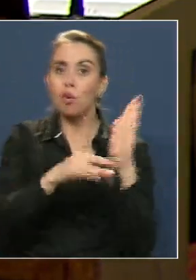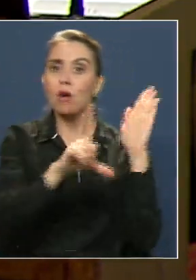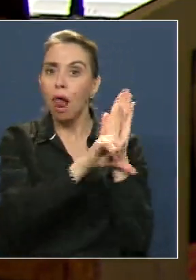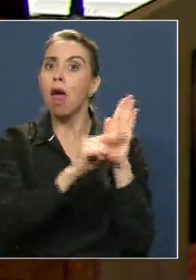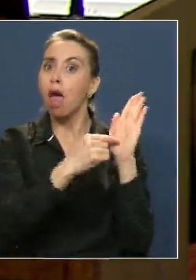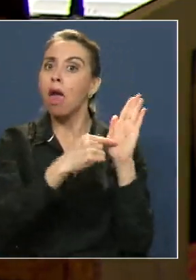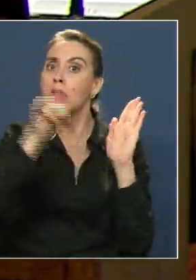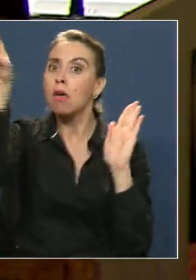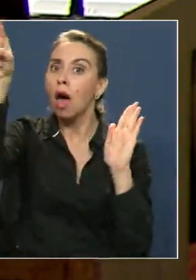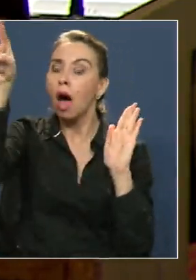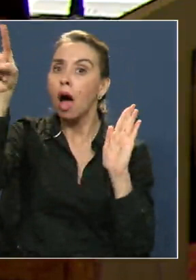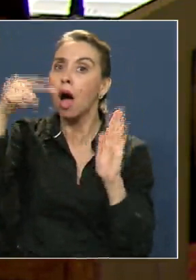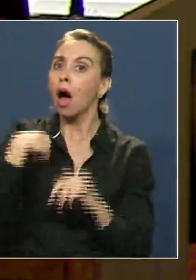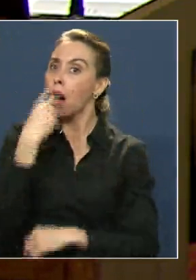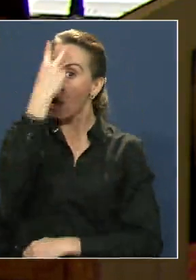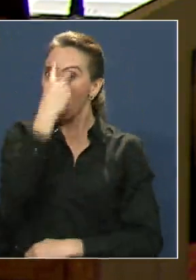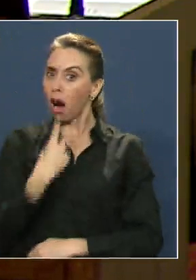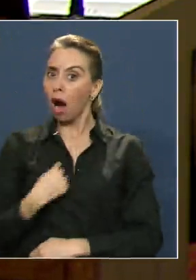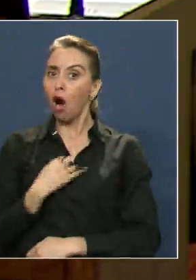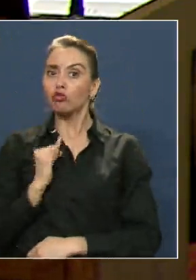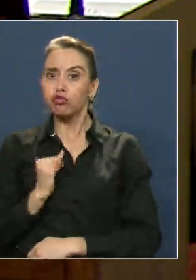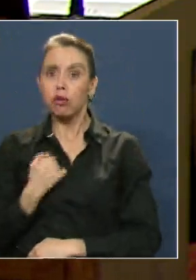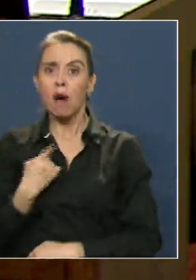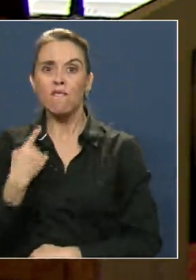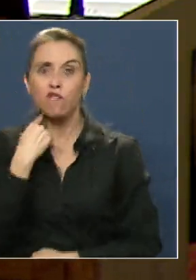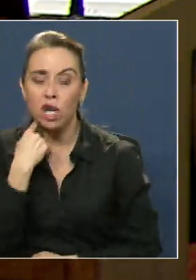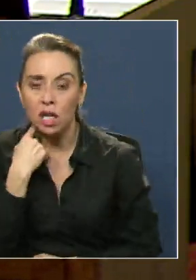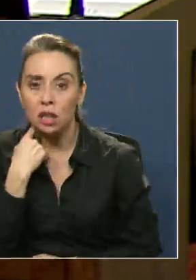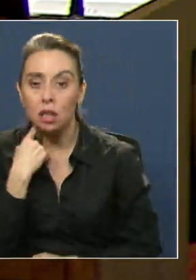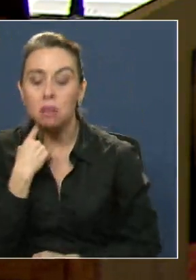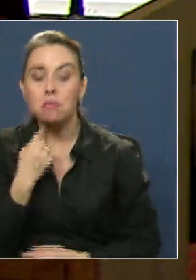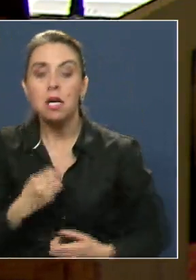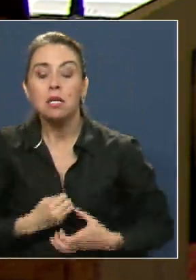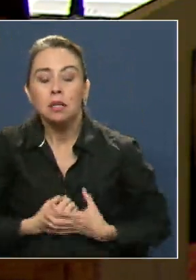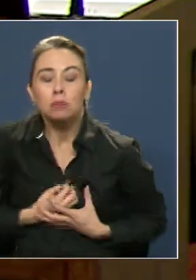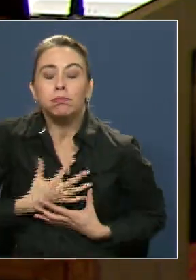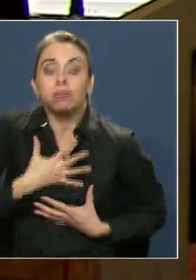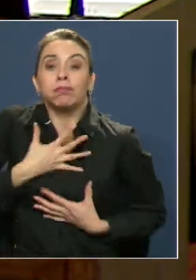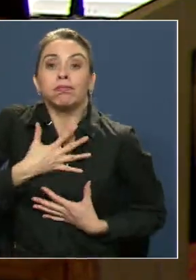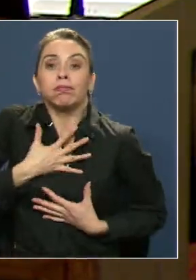reconocer como víctimas, empiezan a surgir también otros cuestionamientos.